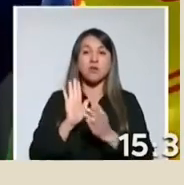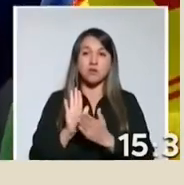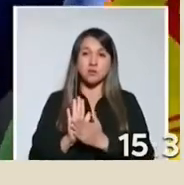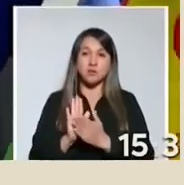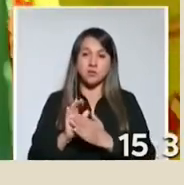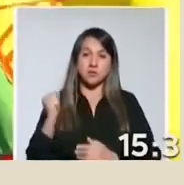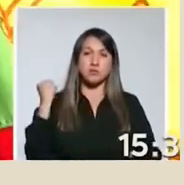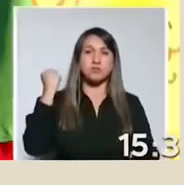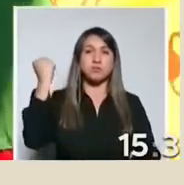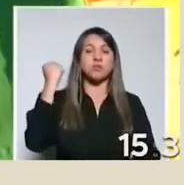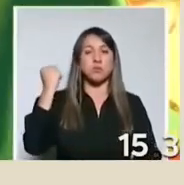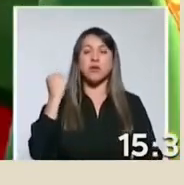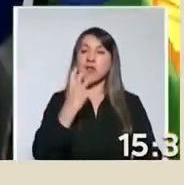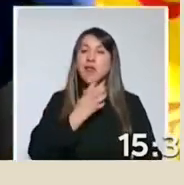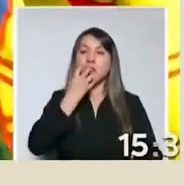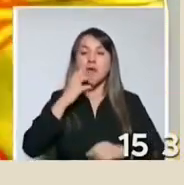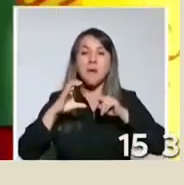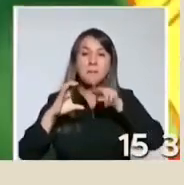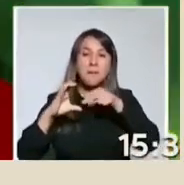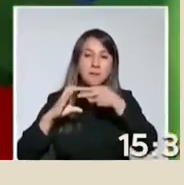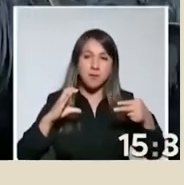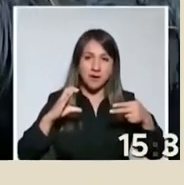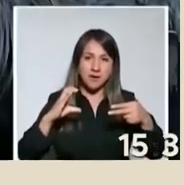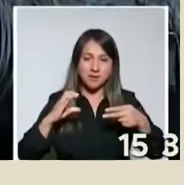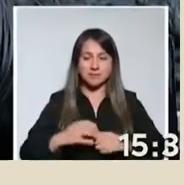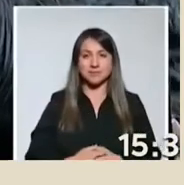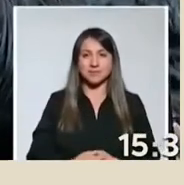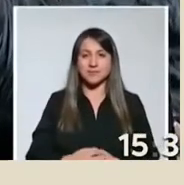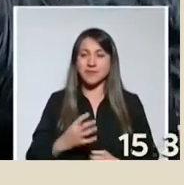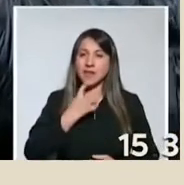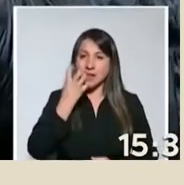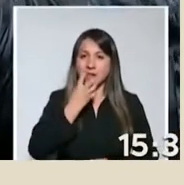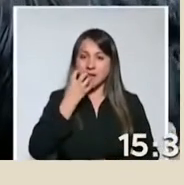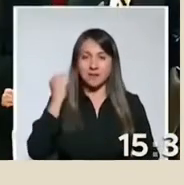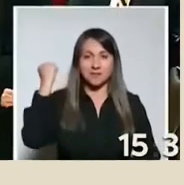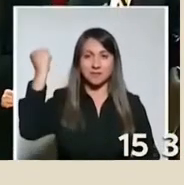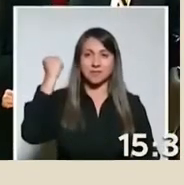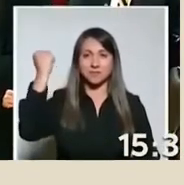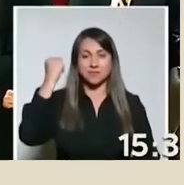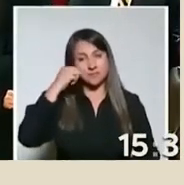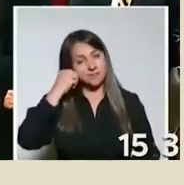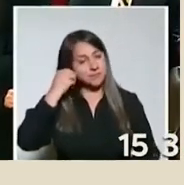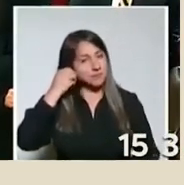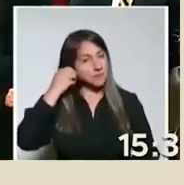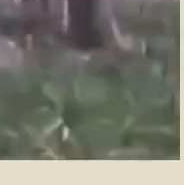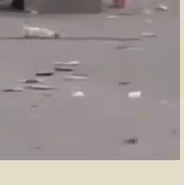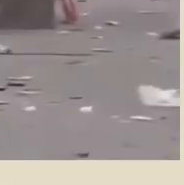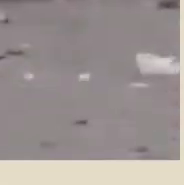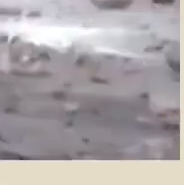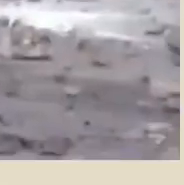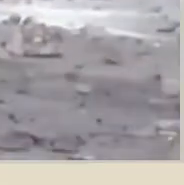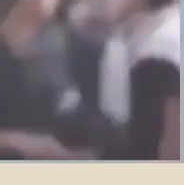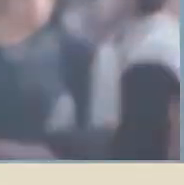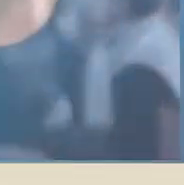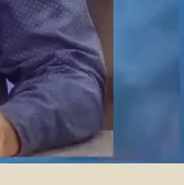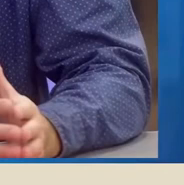benefició de la dictadura y del neoliberalismo instaurado en los 70 recordemos que fue un experimento de Milton Friedman todo lo que